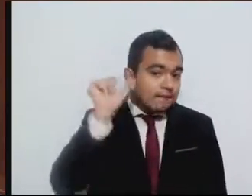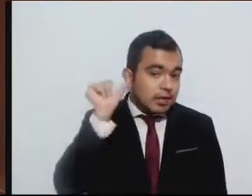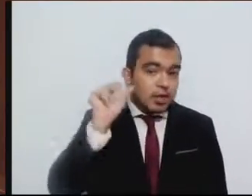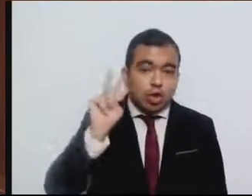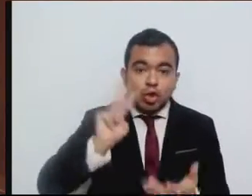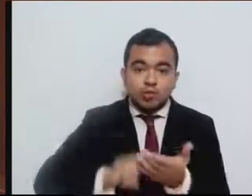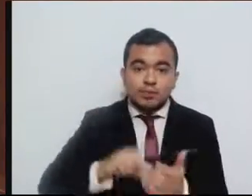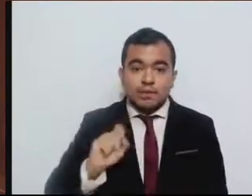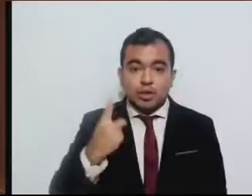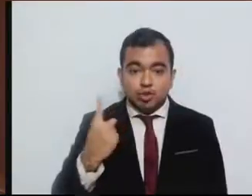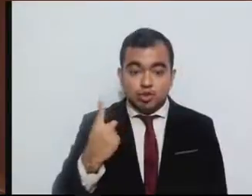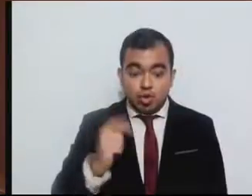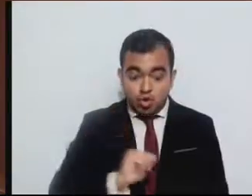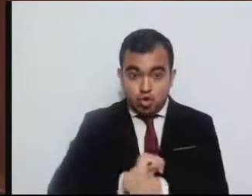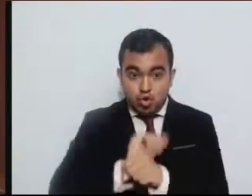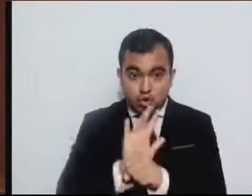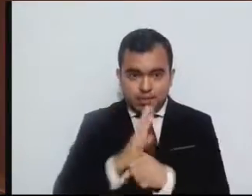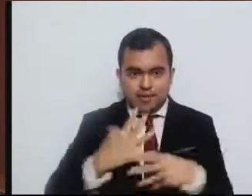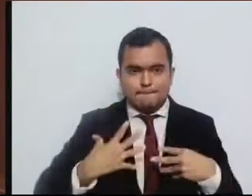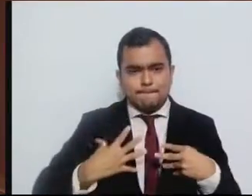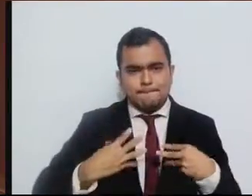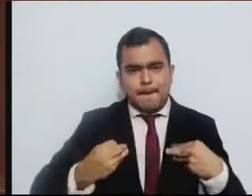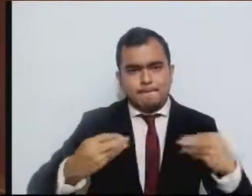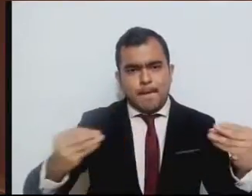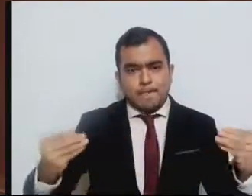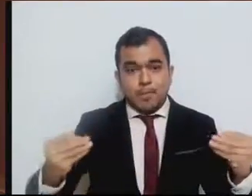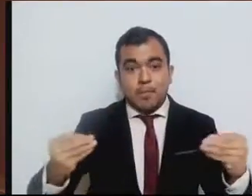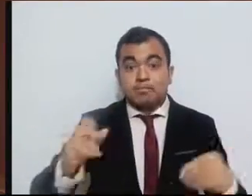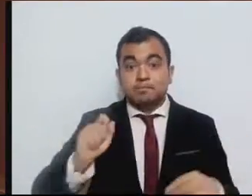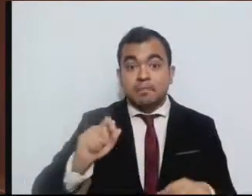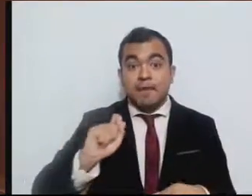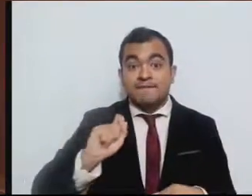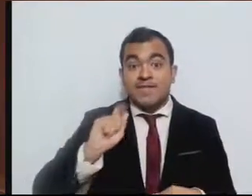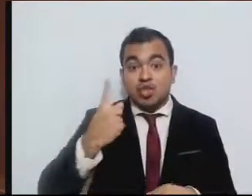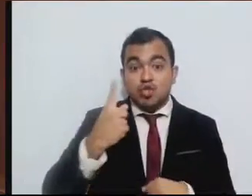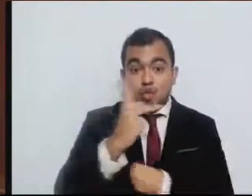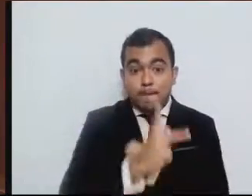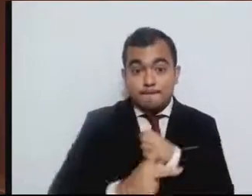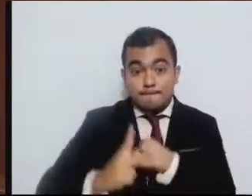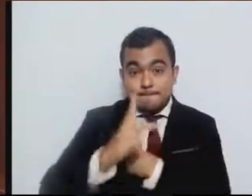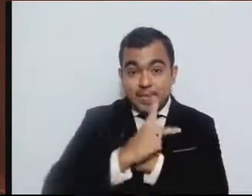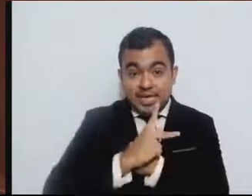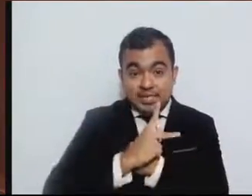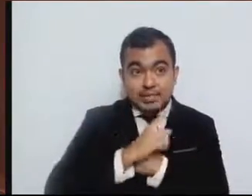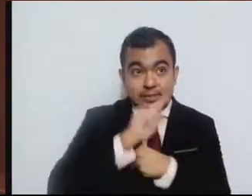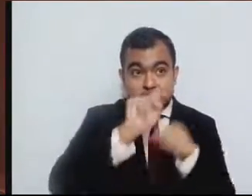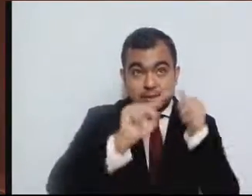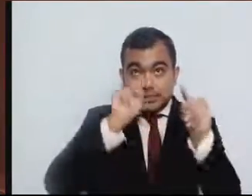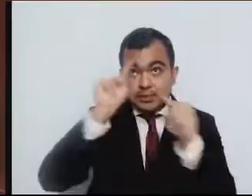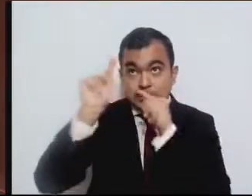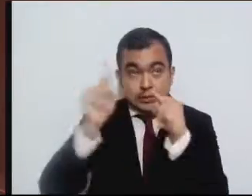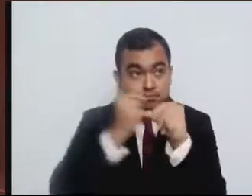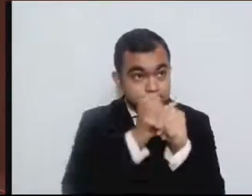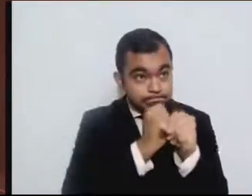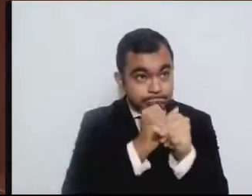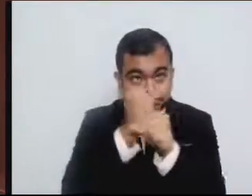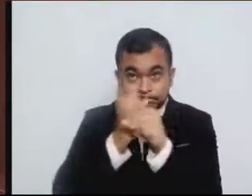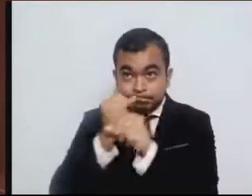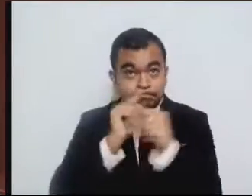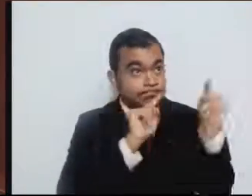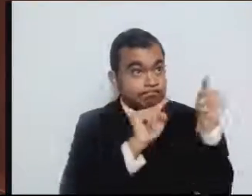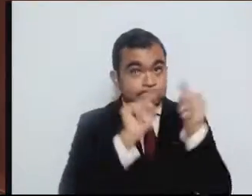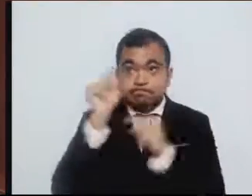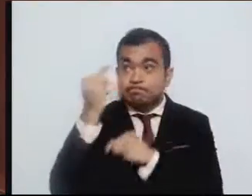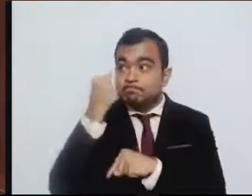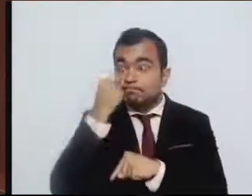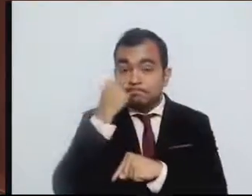pandemia de COVID-19, entre los 21 países incluidos en el estudio, aquellos con más de